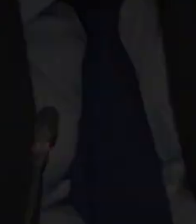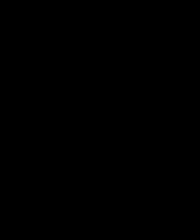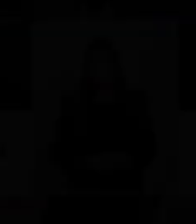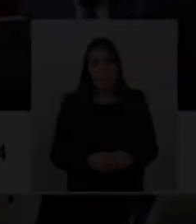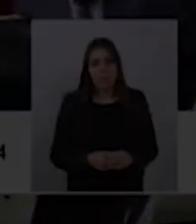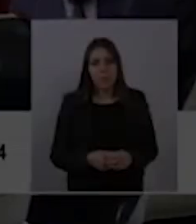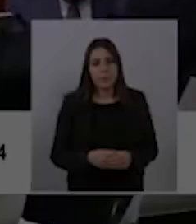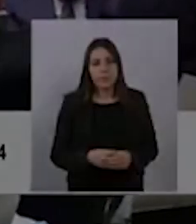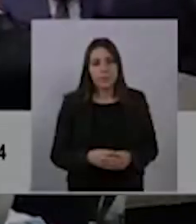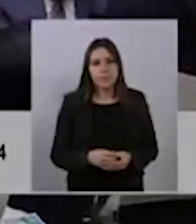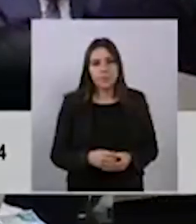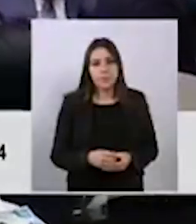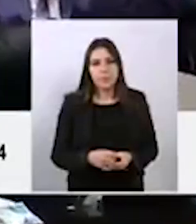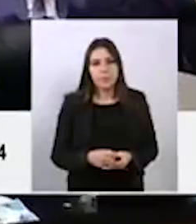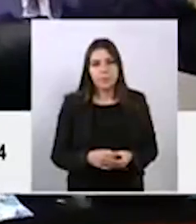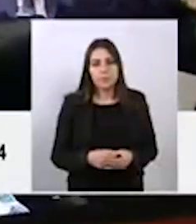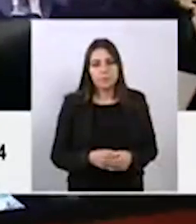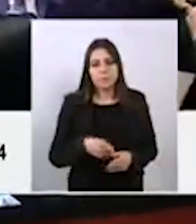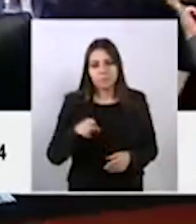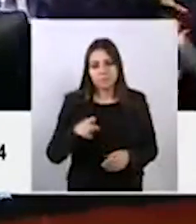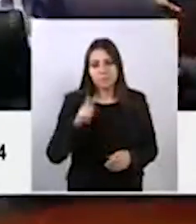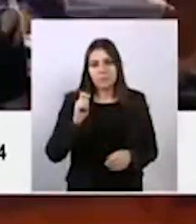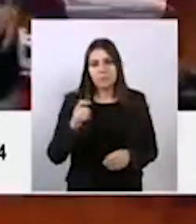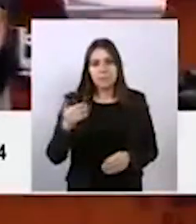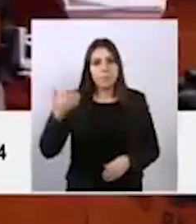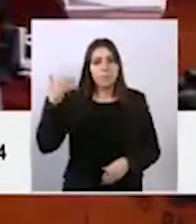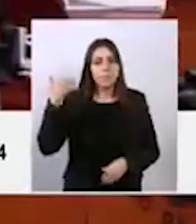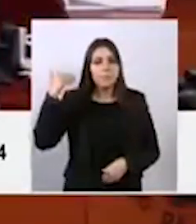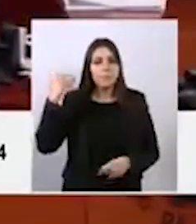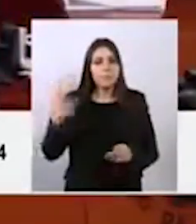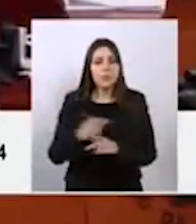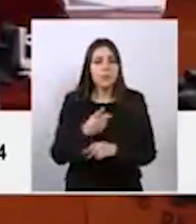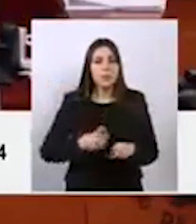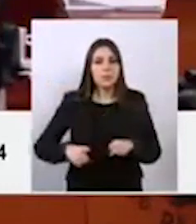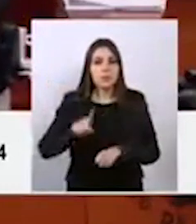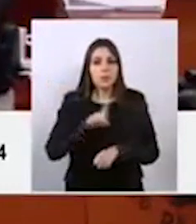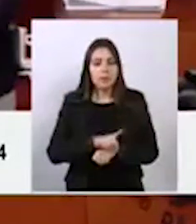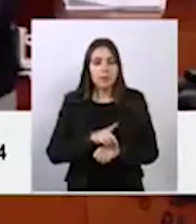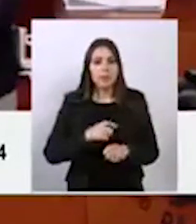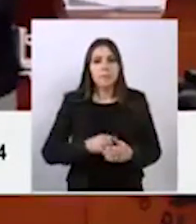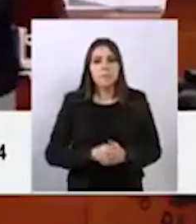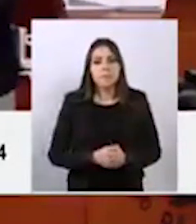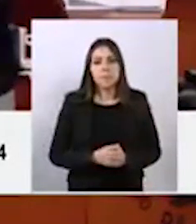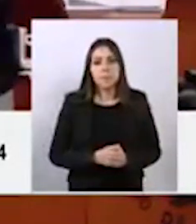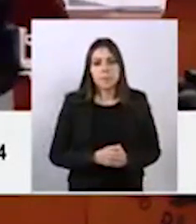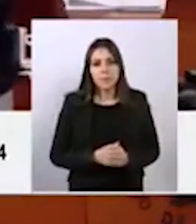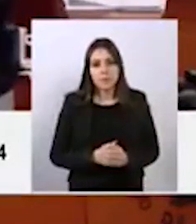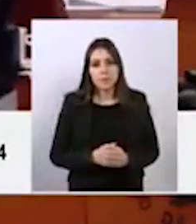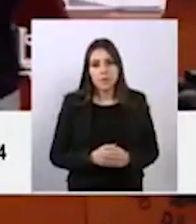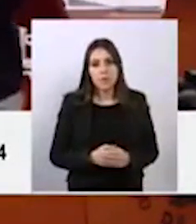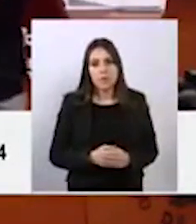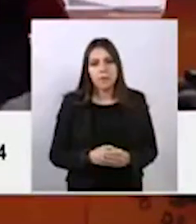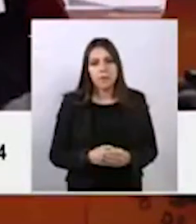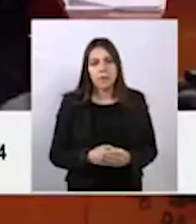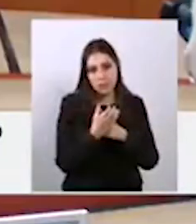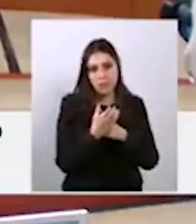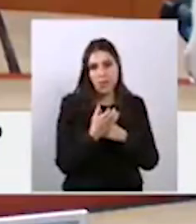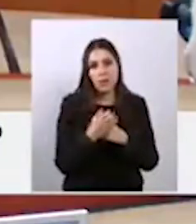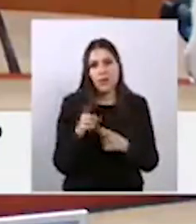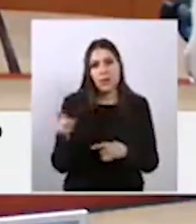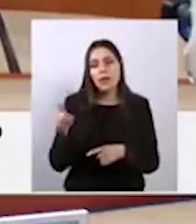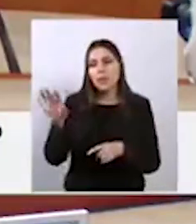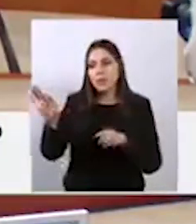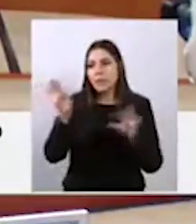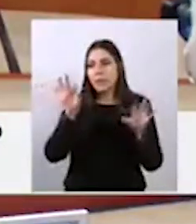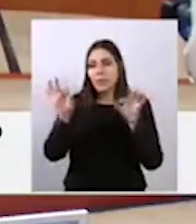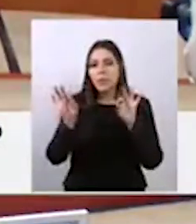En esta ocasión, solo se realizó la votación, a fin de lograr los consensos, pues la oposición, principalmente el Partido Acción Nacional, mostró